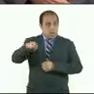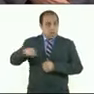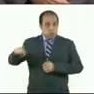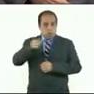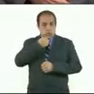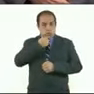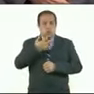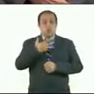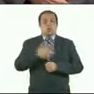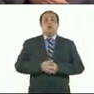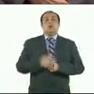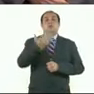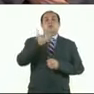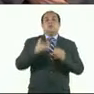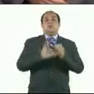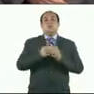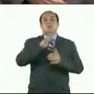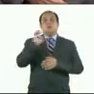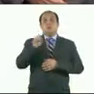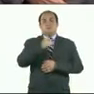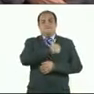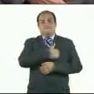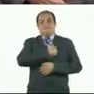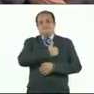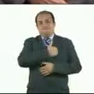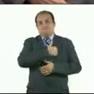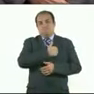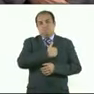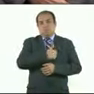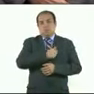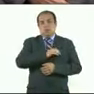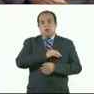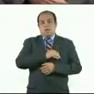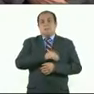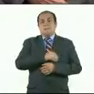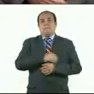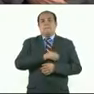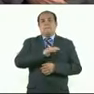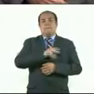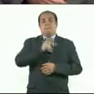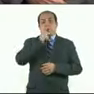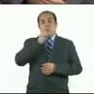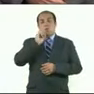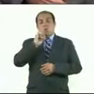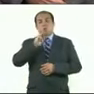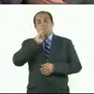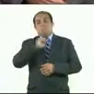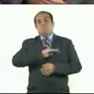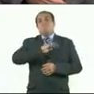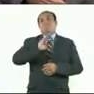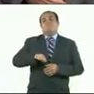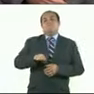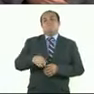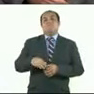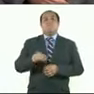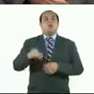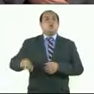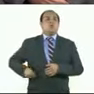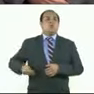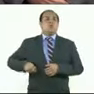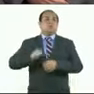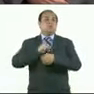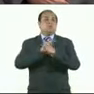a 5.400 que lamentablemente perdieron a su mamá, papá o tutor por consecuencia de COVID.